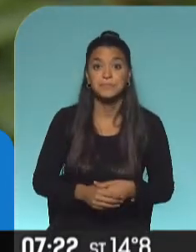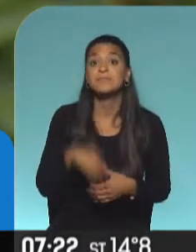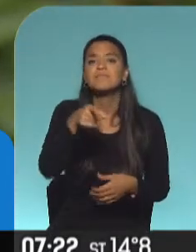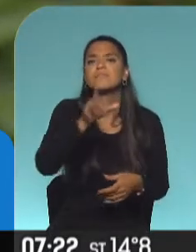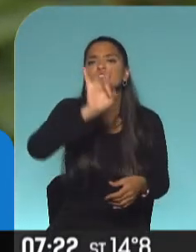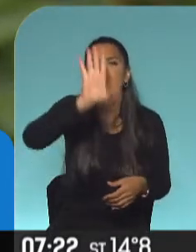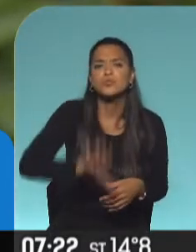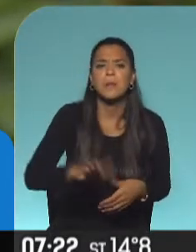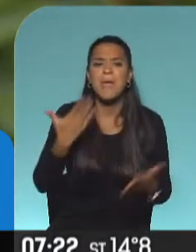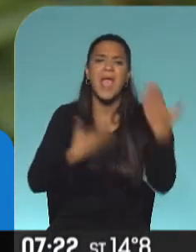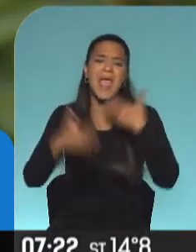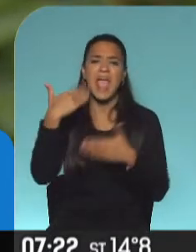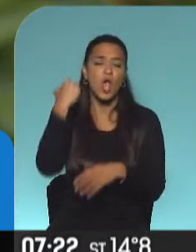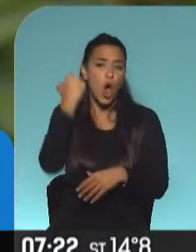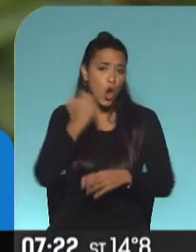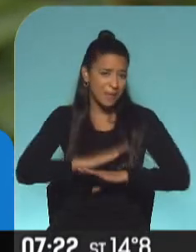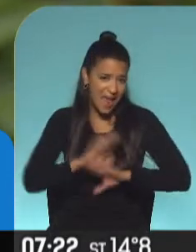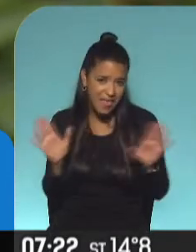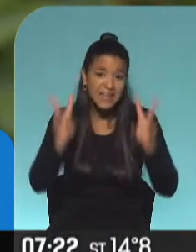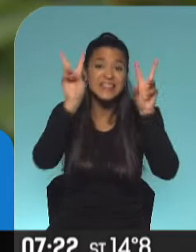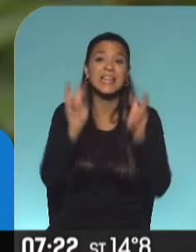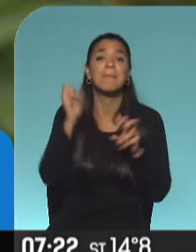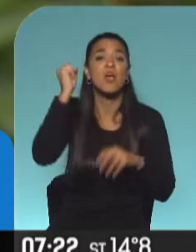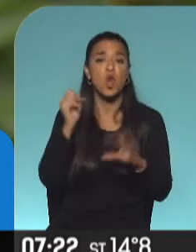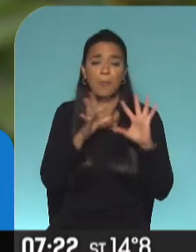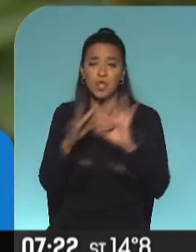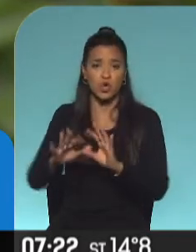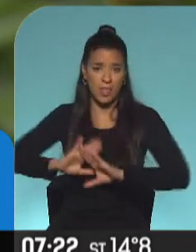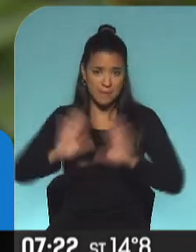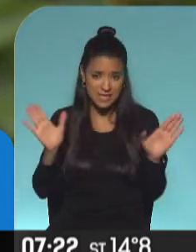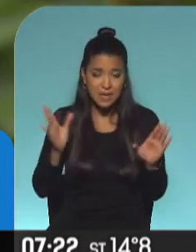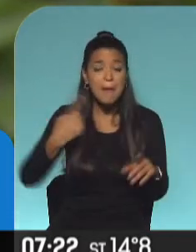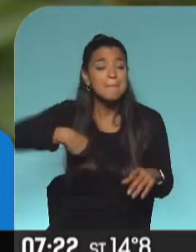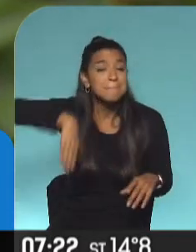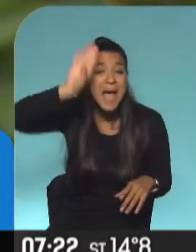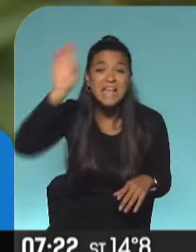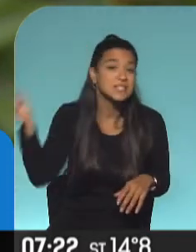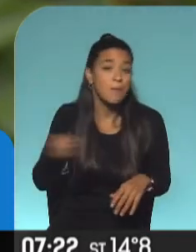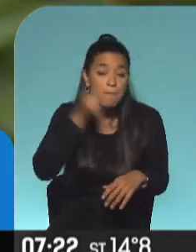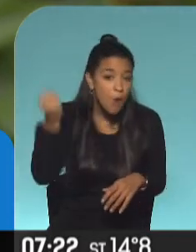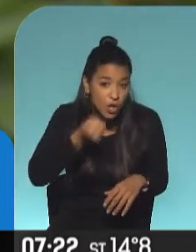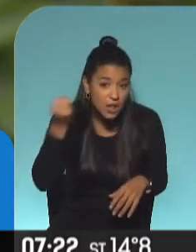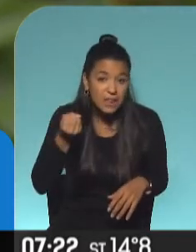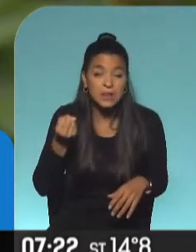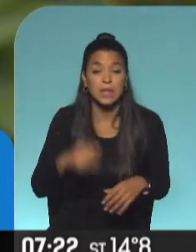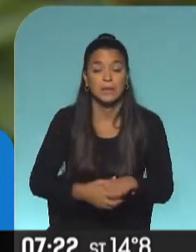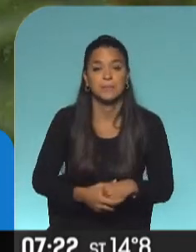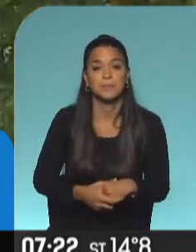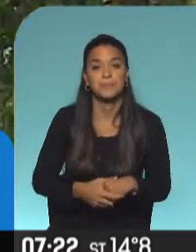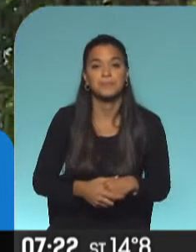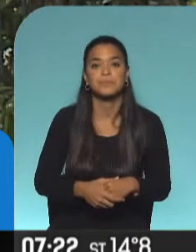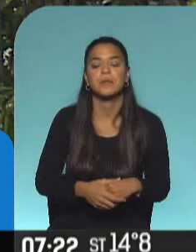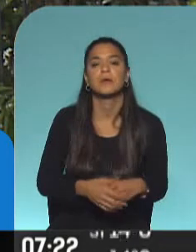es nada más que la excusa económica o el tema económico lo más importante que vamos por por